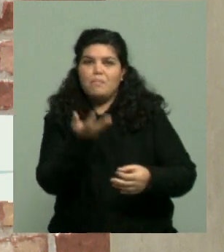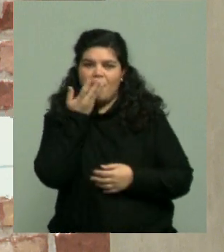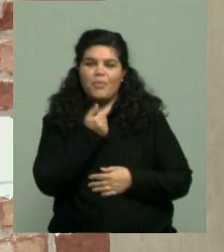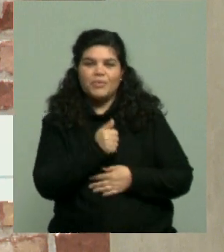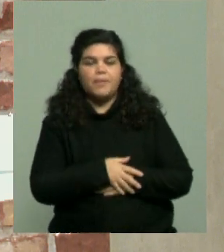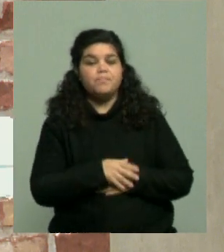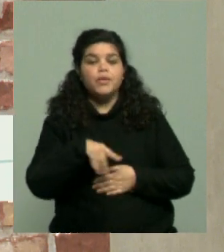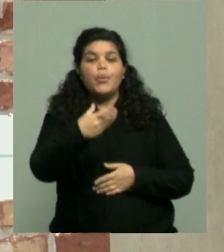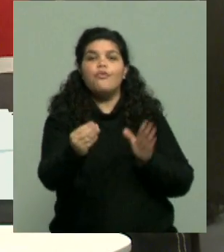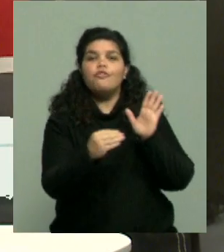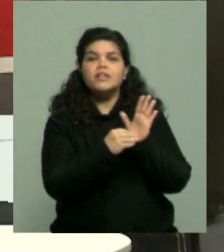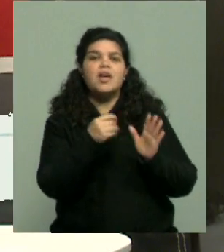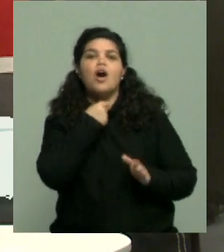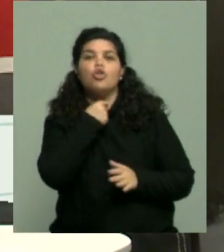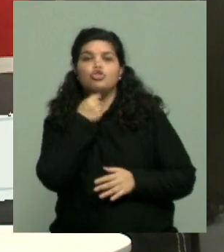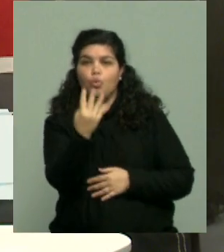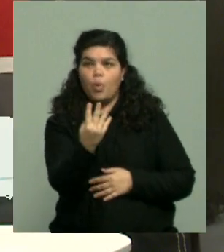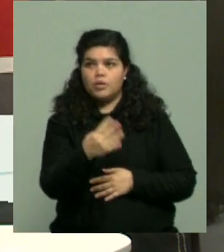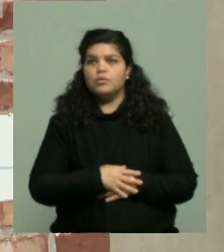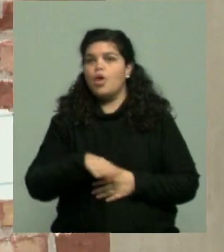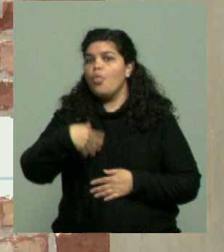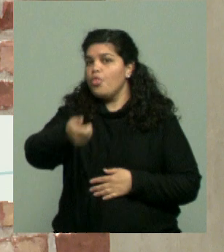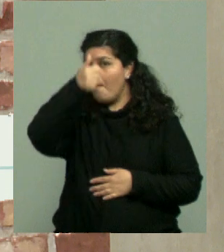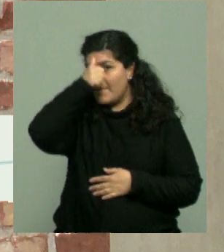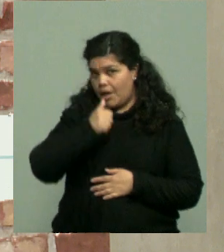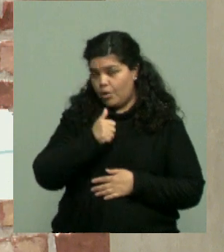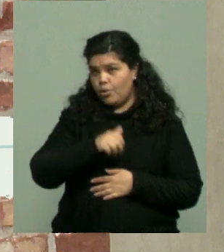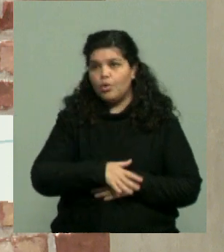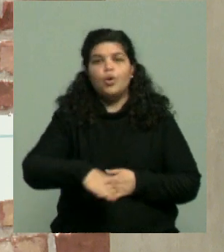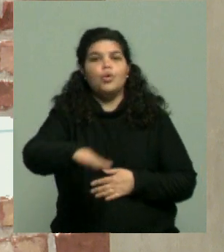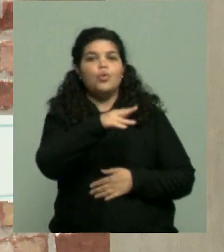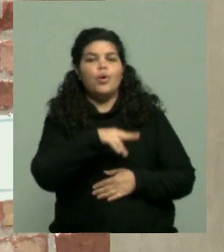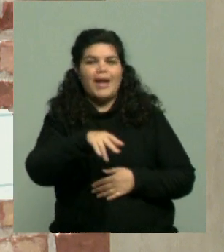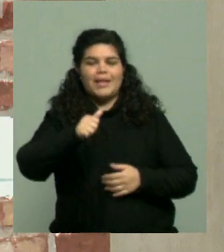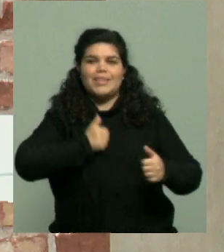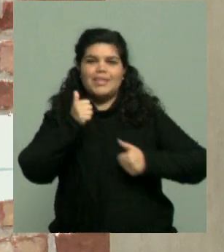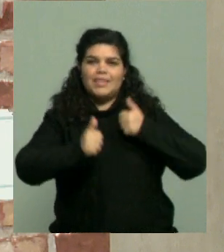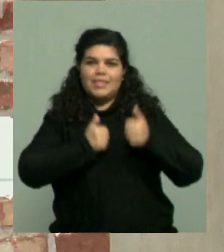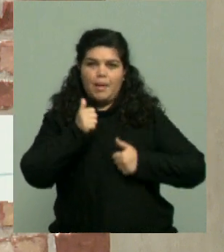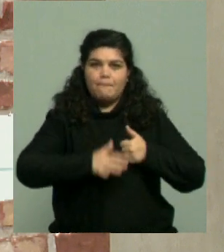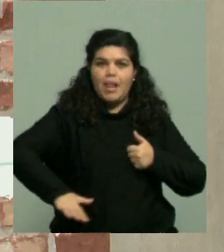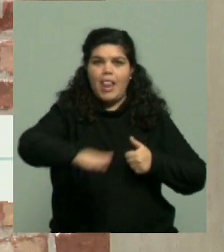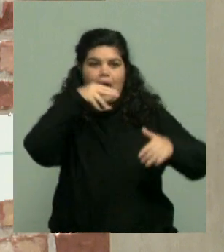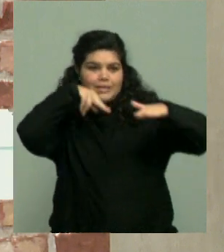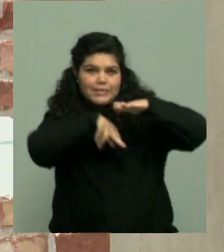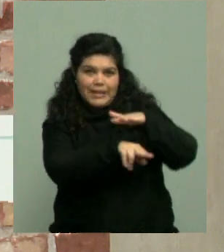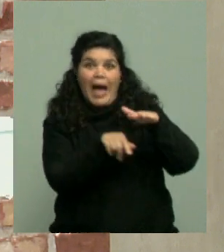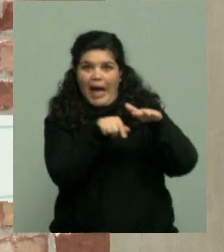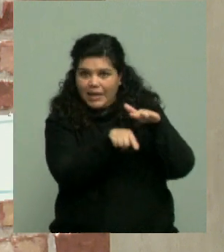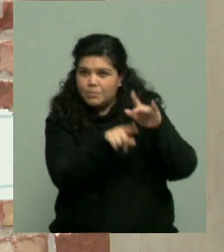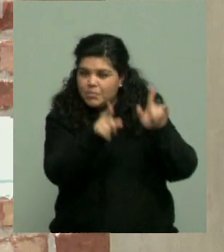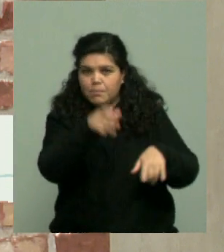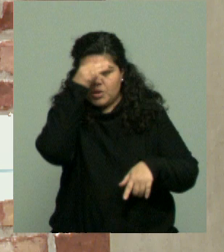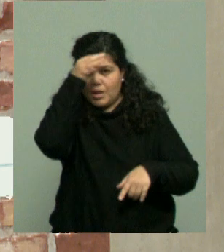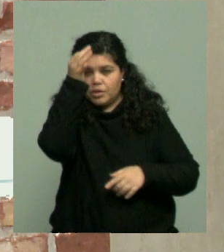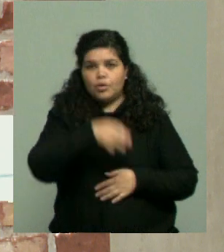el 4 de agosto. El 4 de agosto. Próximo domingo. Próximo domingo ahí en el Teatro Quintanilla repasamos Cordillerana, que va a ofrecer este